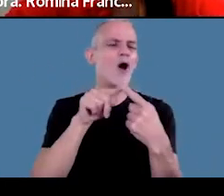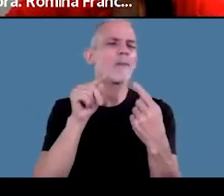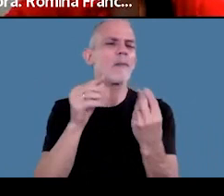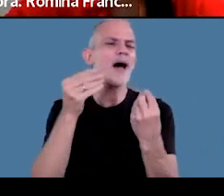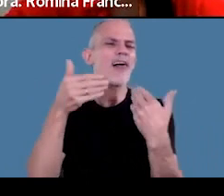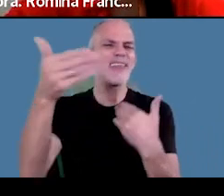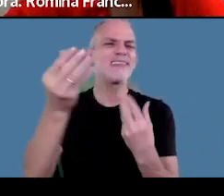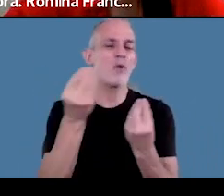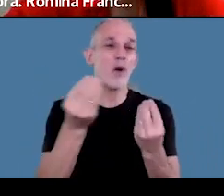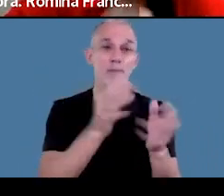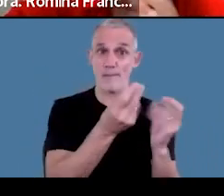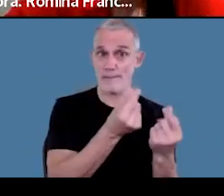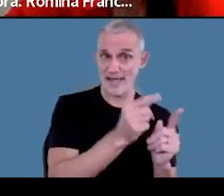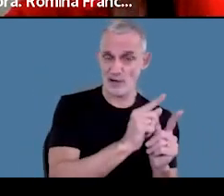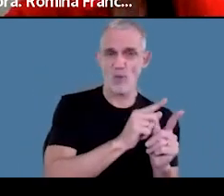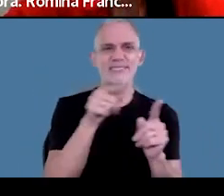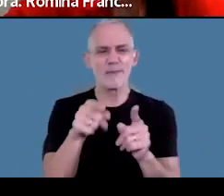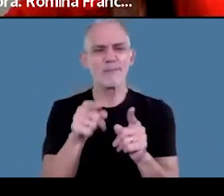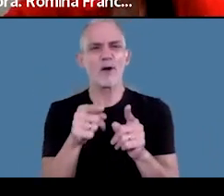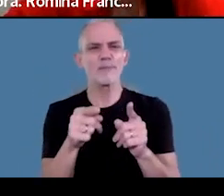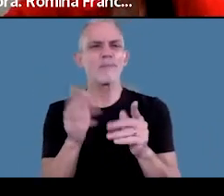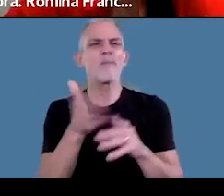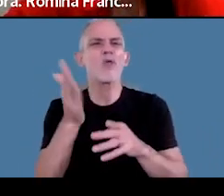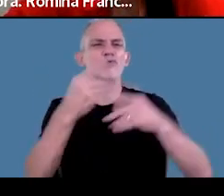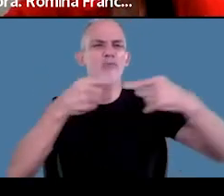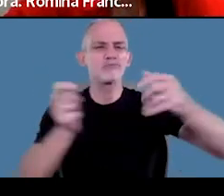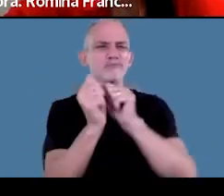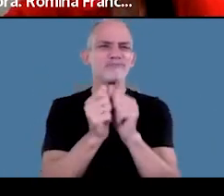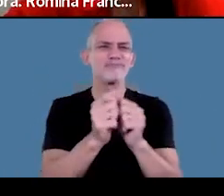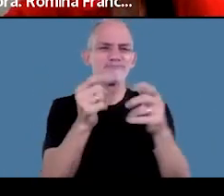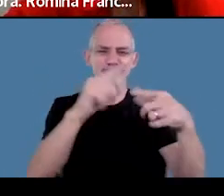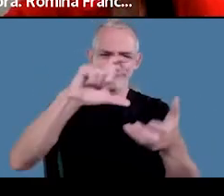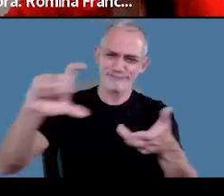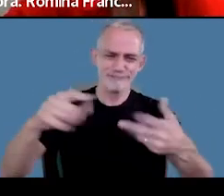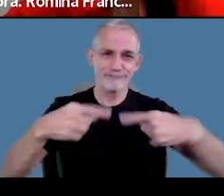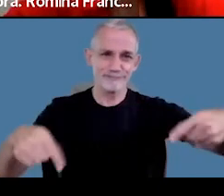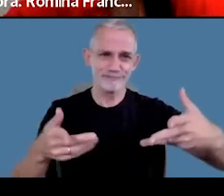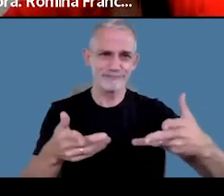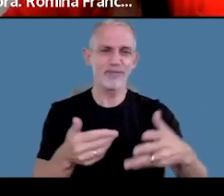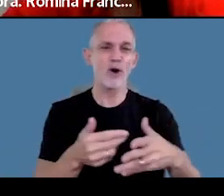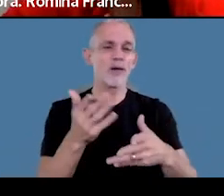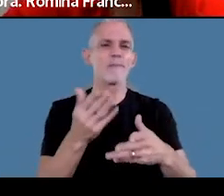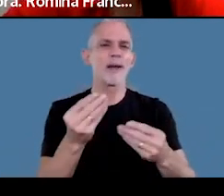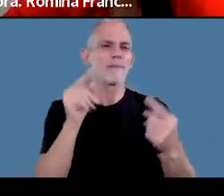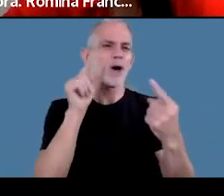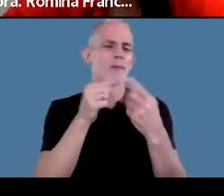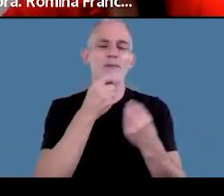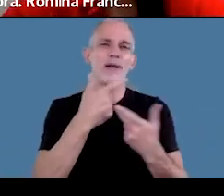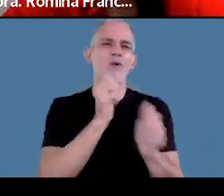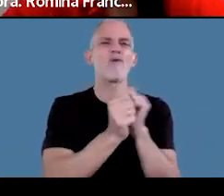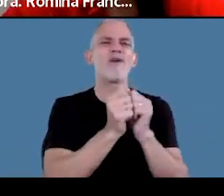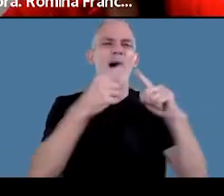uso no monetarios, y también, bueno, acá ya estamos apuntando por ejemplo, es una